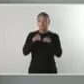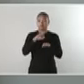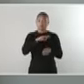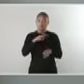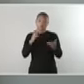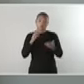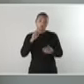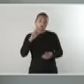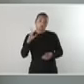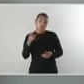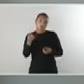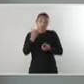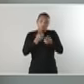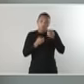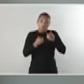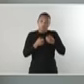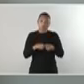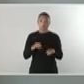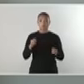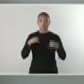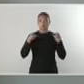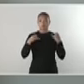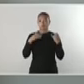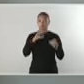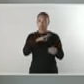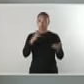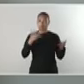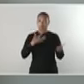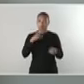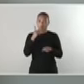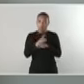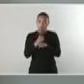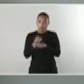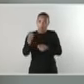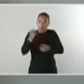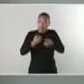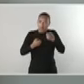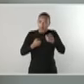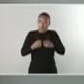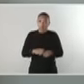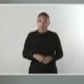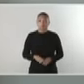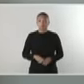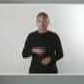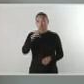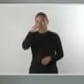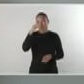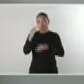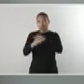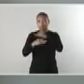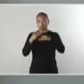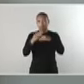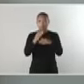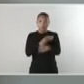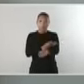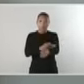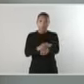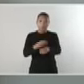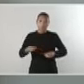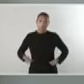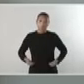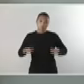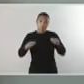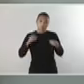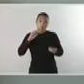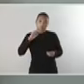mejorar su ingreso para que los jóvenes puedan tener su primer ingreso para que todas las familias vivan